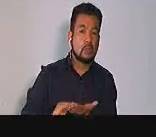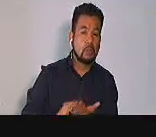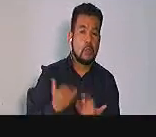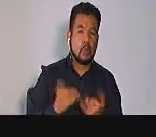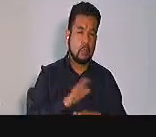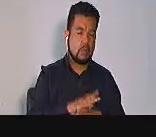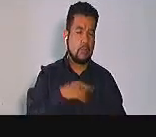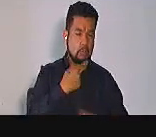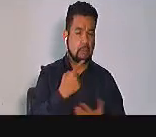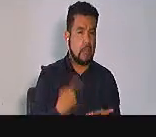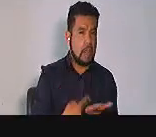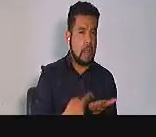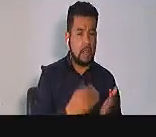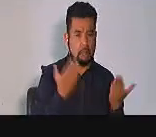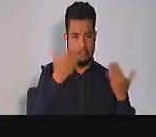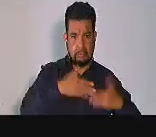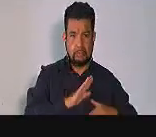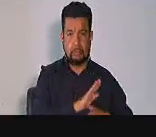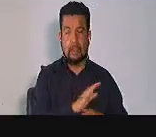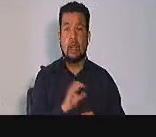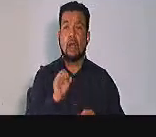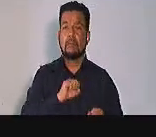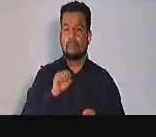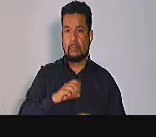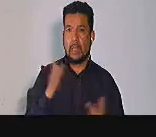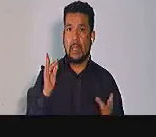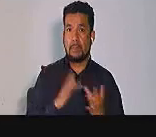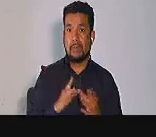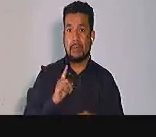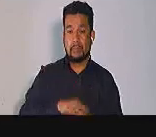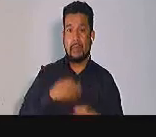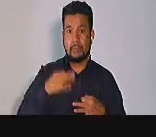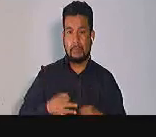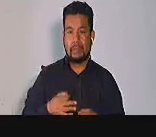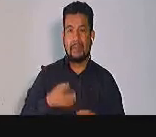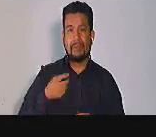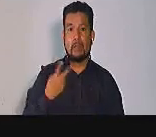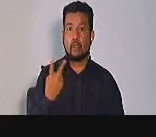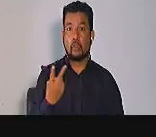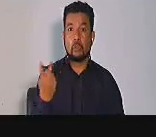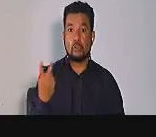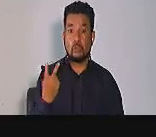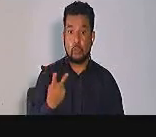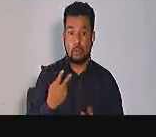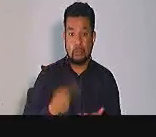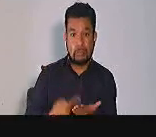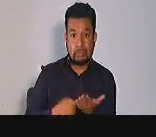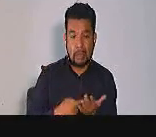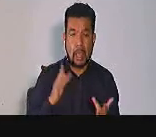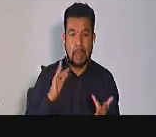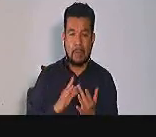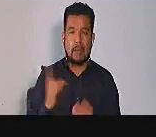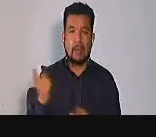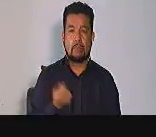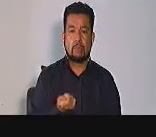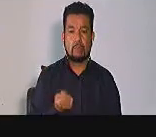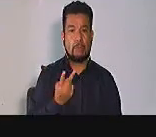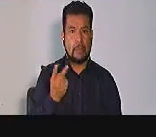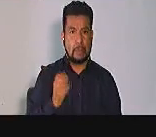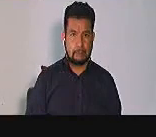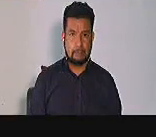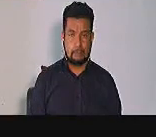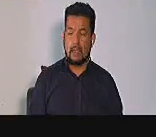tema. Sí, sí, honorable concejal. Sí, por términos tendríamos que hacer los dos el día viernes. Gracias. Vale, perfecto.